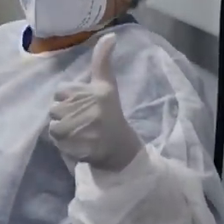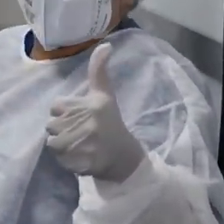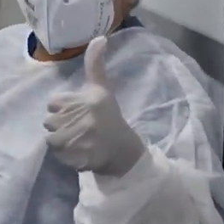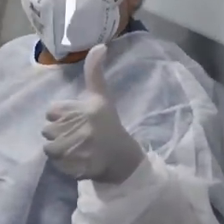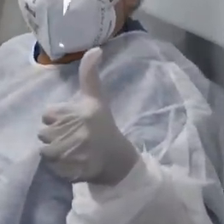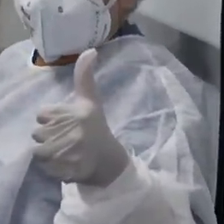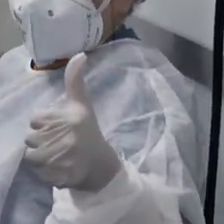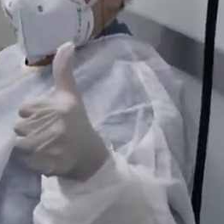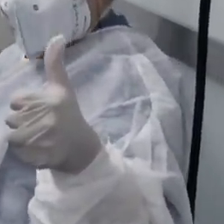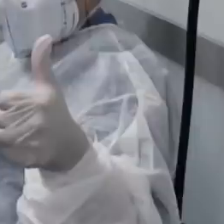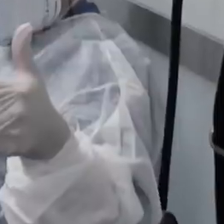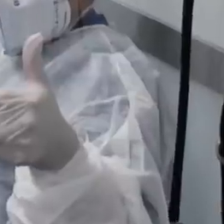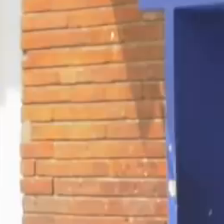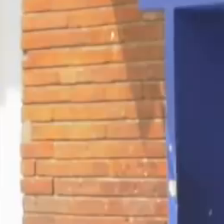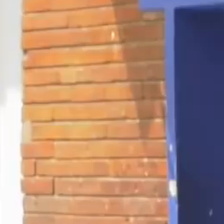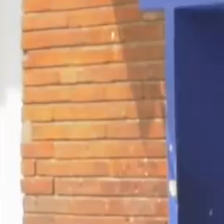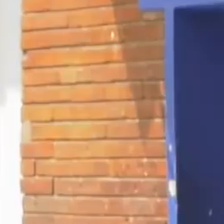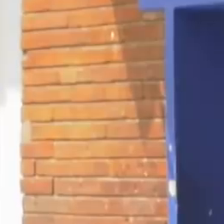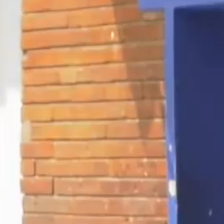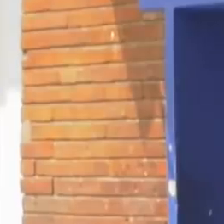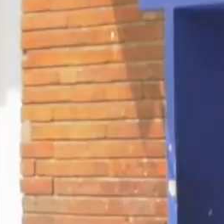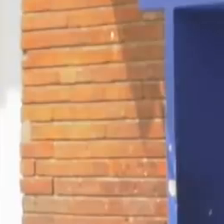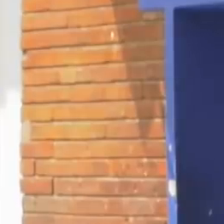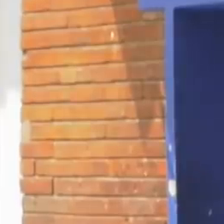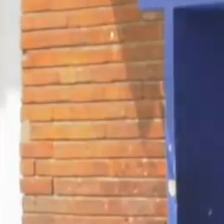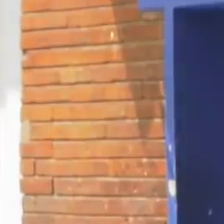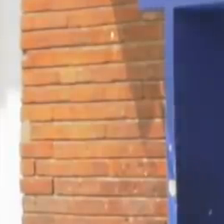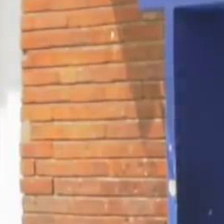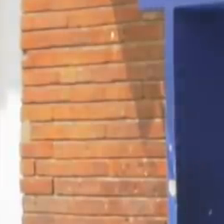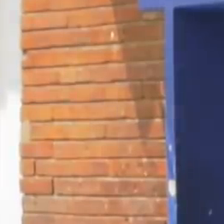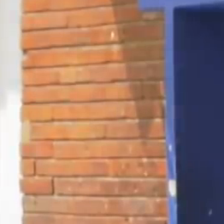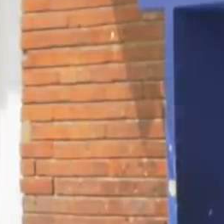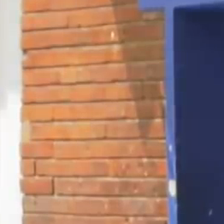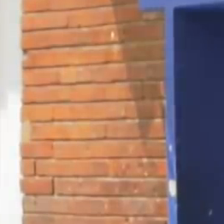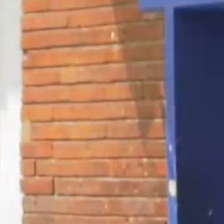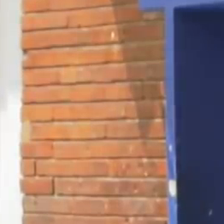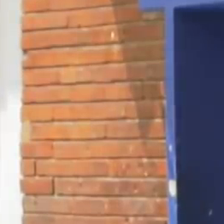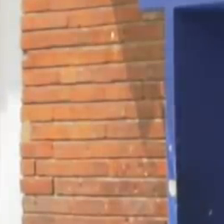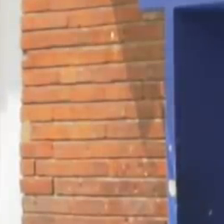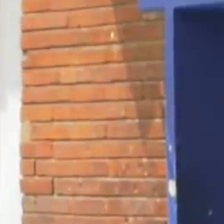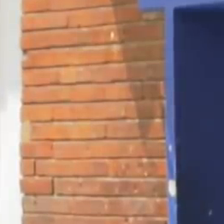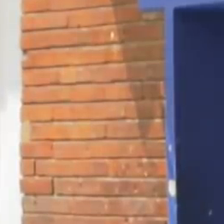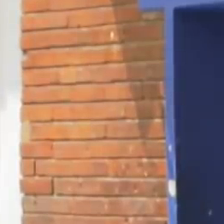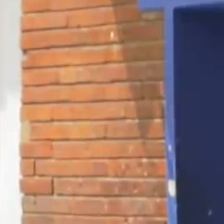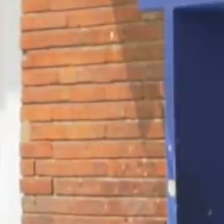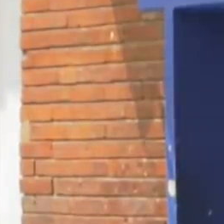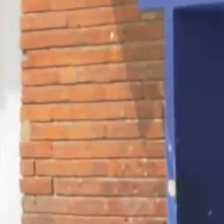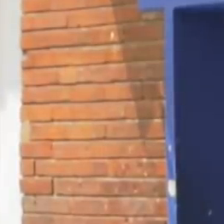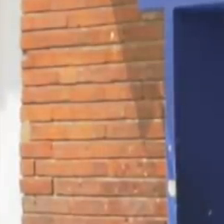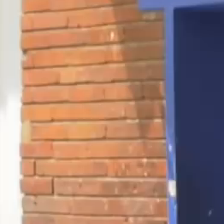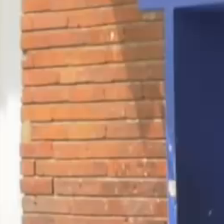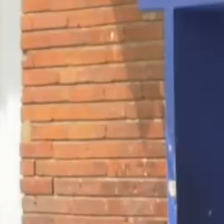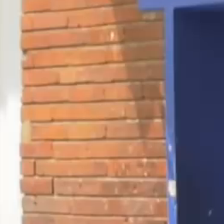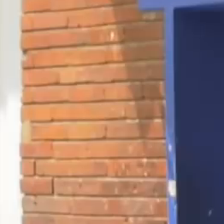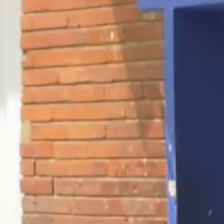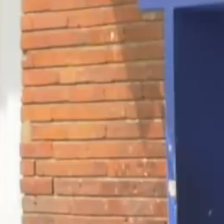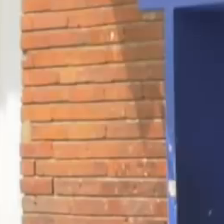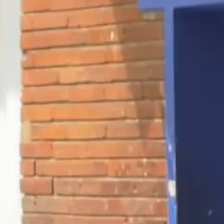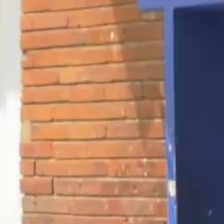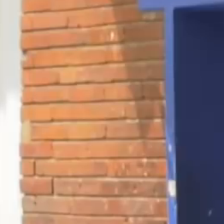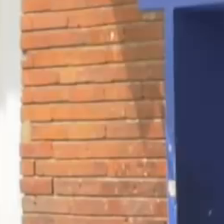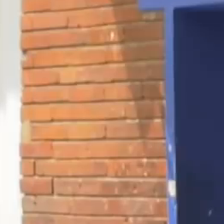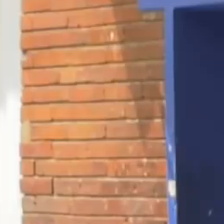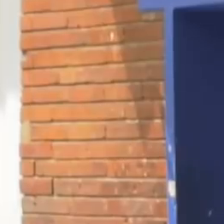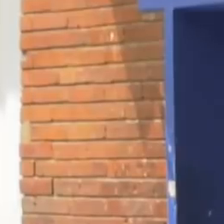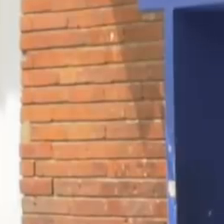mortalidad por contraer el virus. Y usted recuerde que estamos en el segundo pico de la pandemia casi de manera nacional.